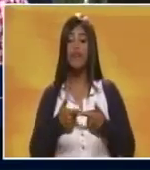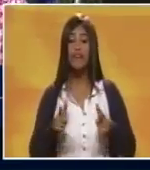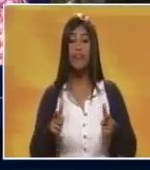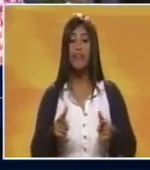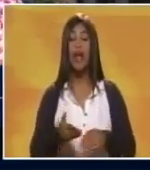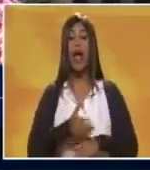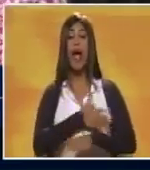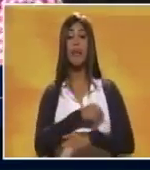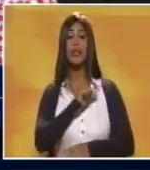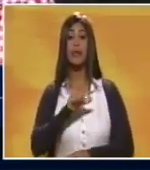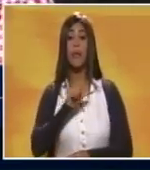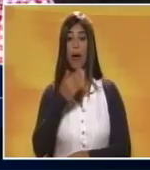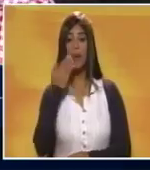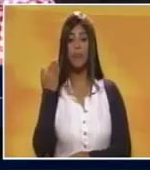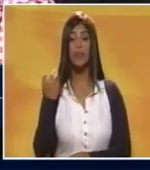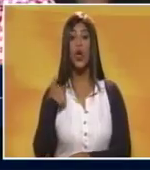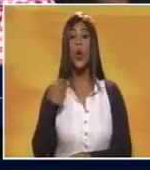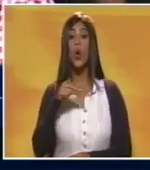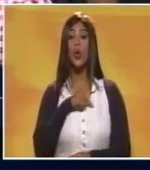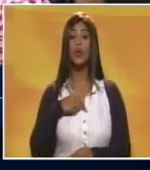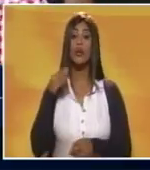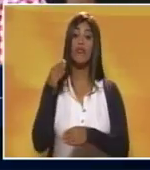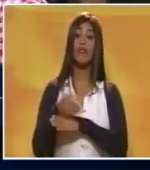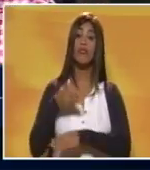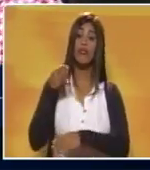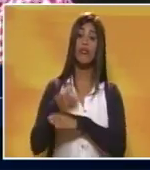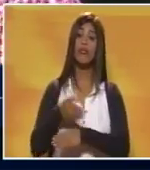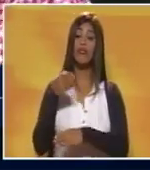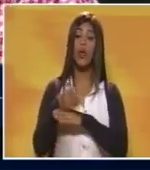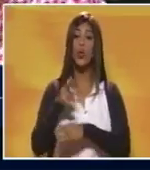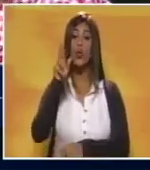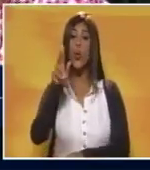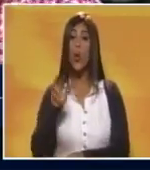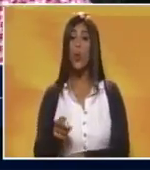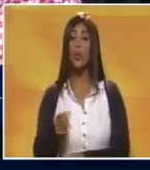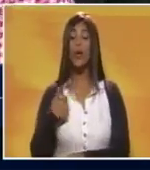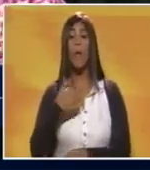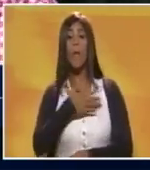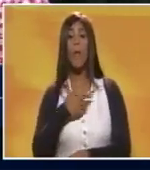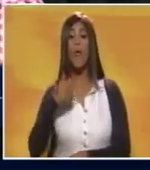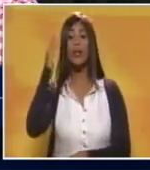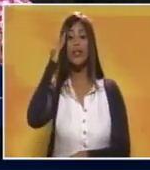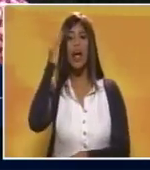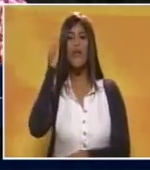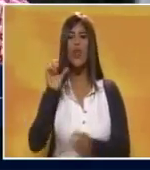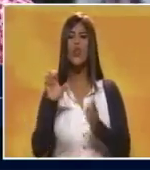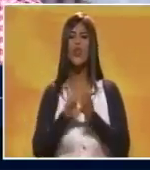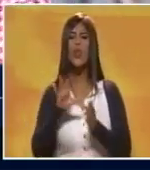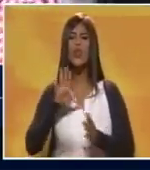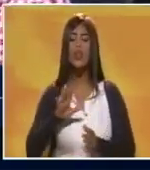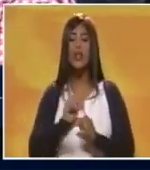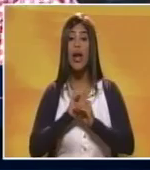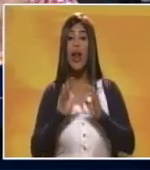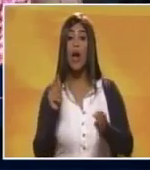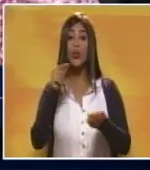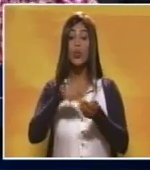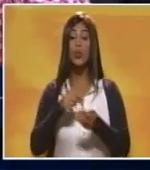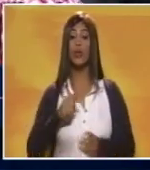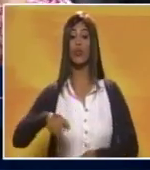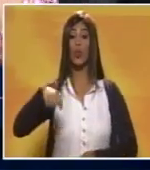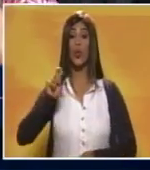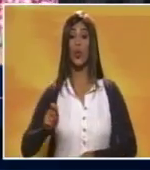la semana pasada. Nosotros hemos venido todos los días para poder saber en qué sitio específicamente fue que la juez